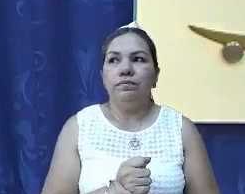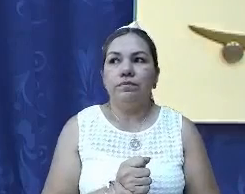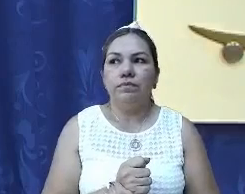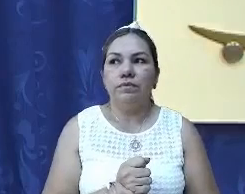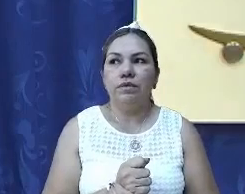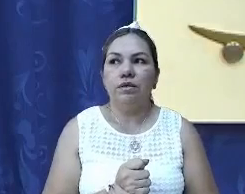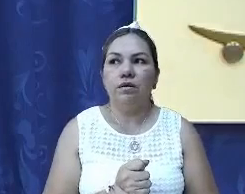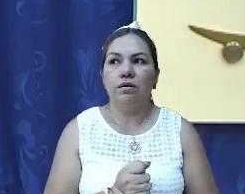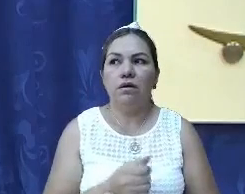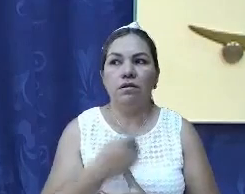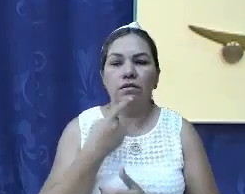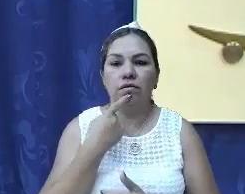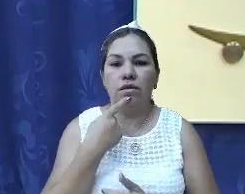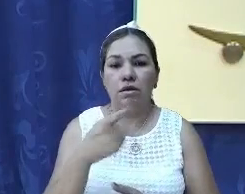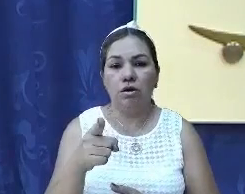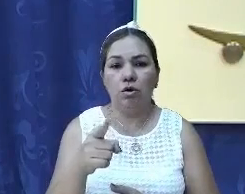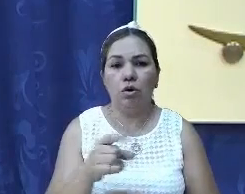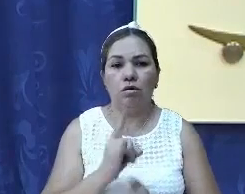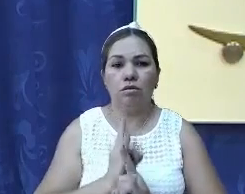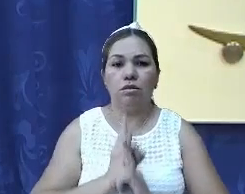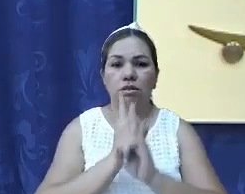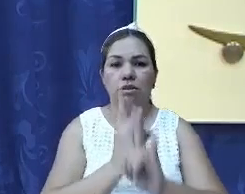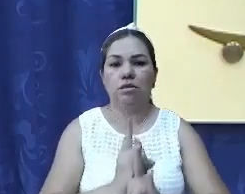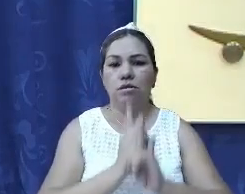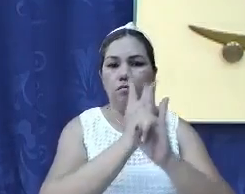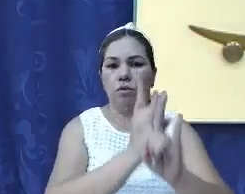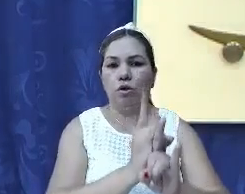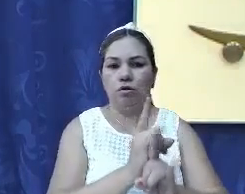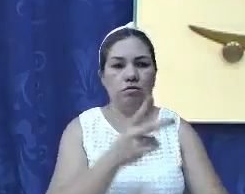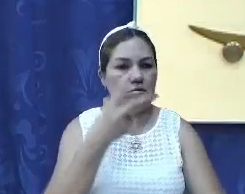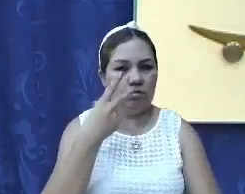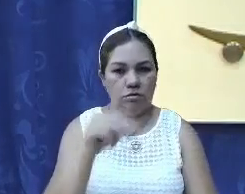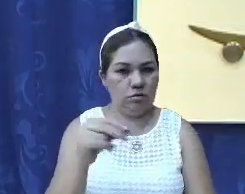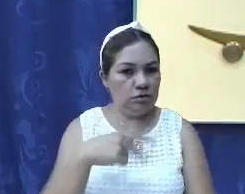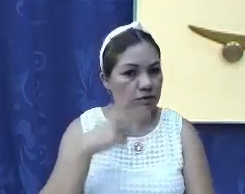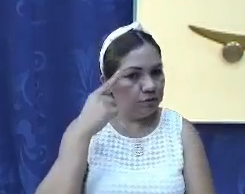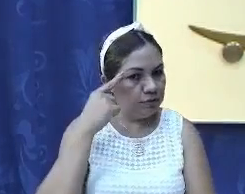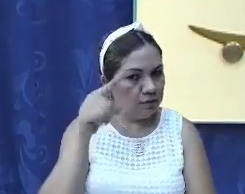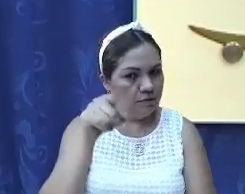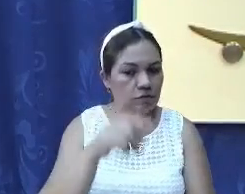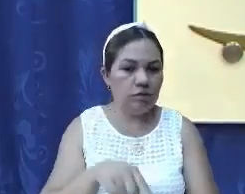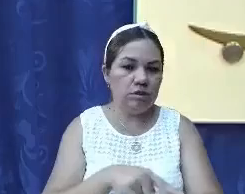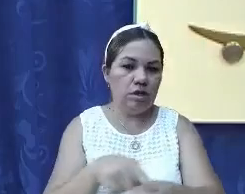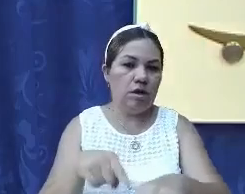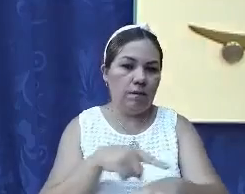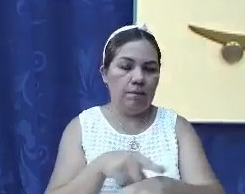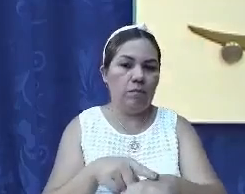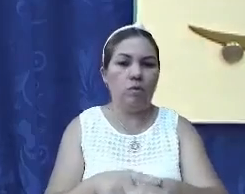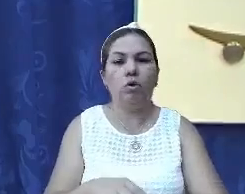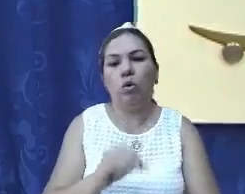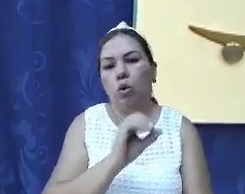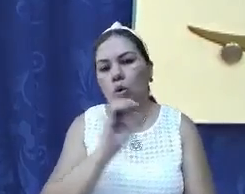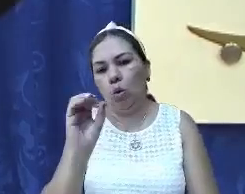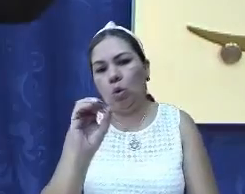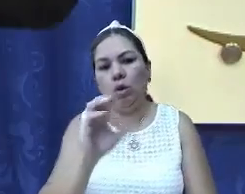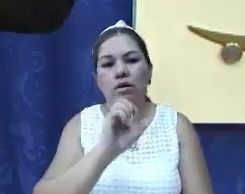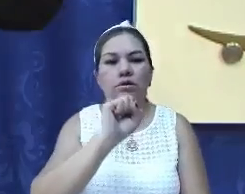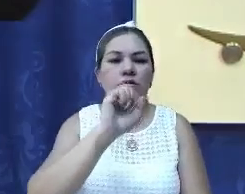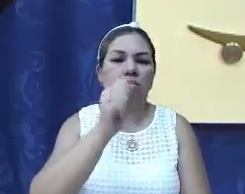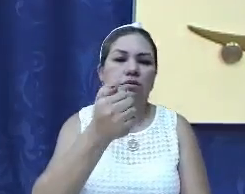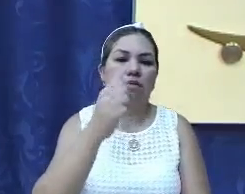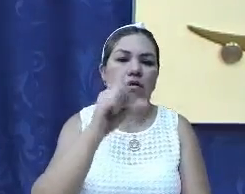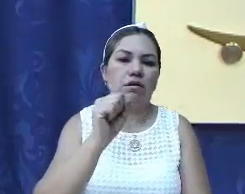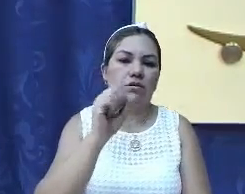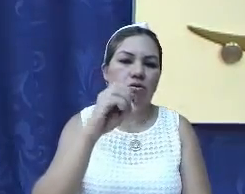y les dijo, Jesús le dijo a sus discípulos: no os toca a vosotros saber los tiempos o las sazones que el Padre puso en su sola